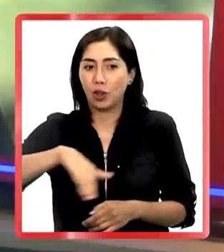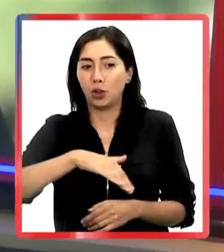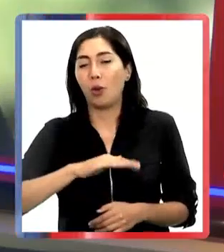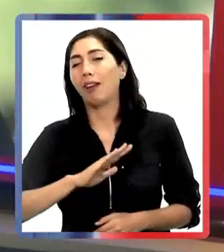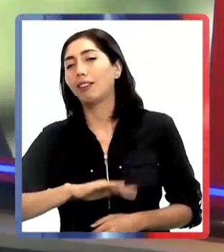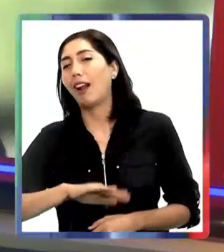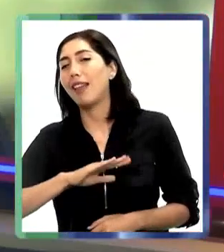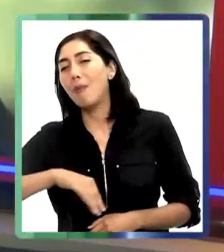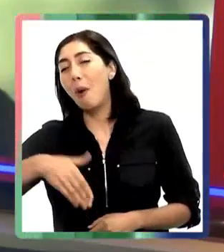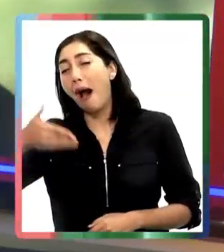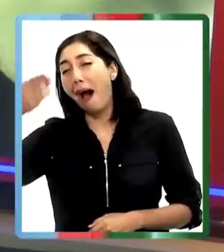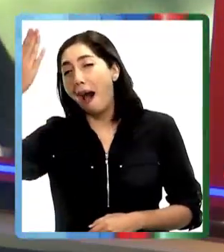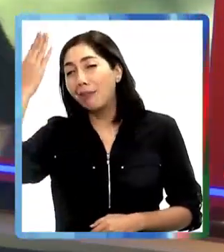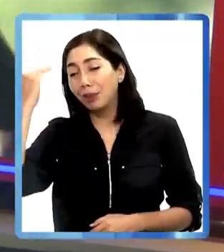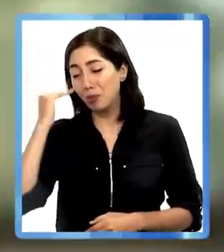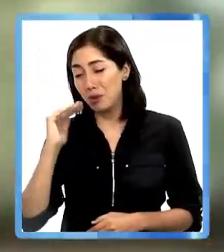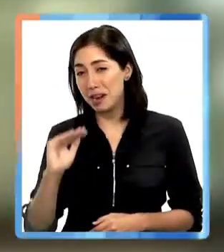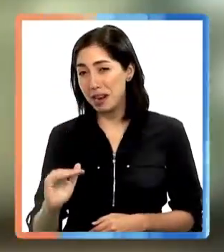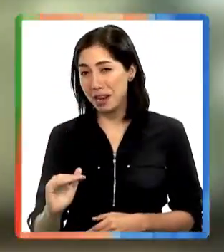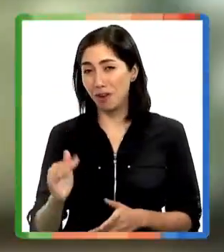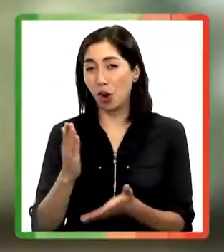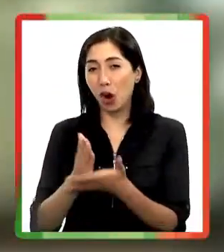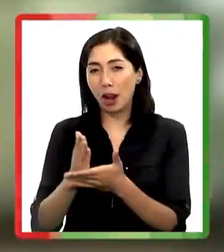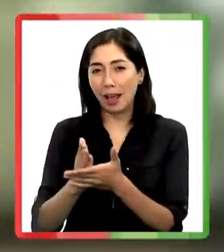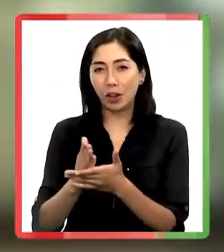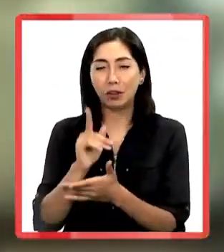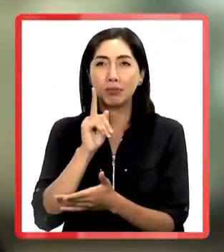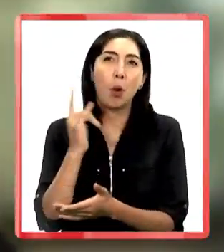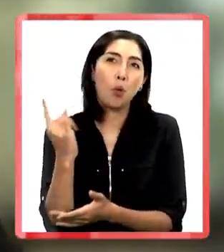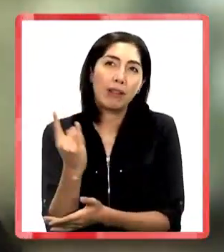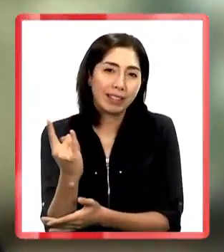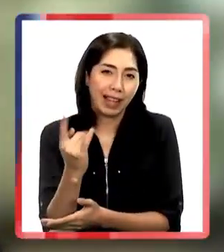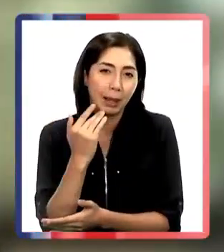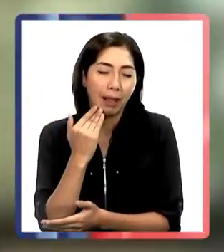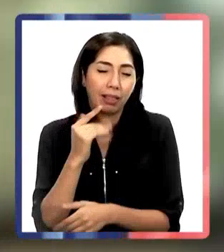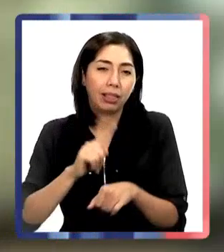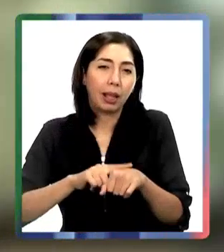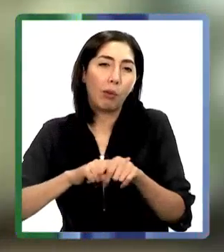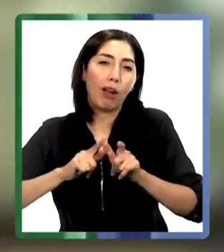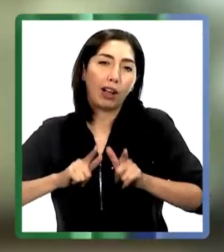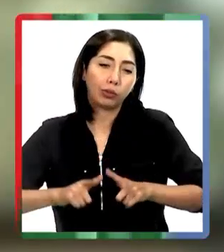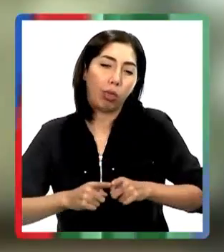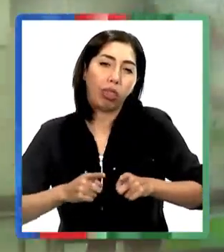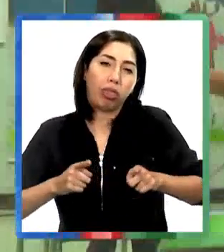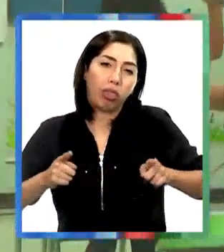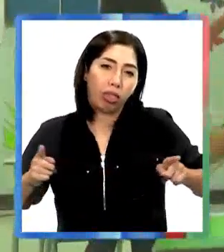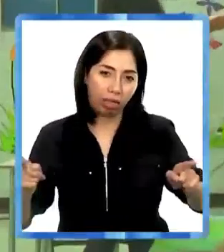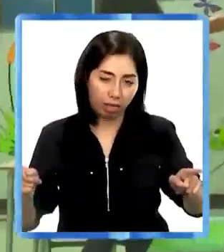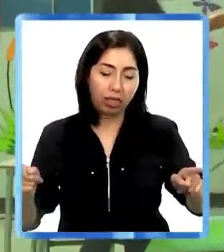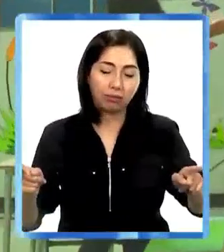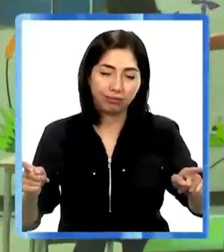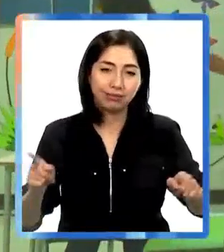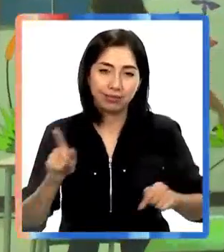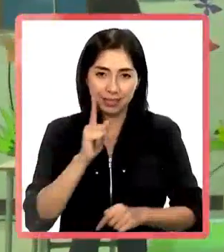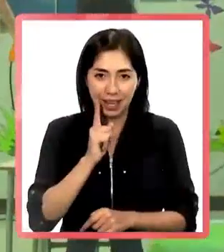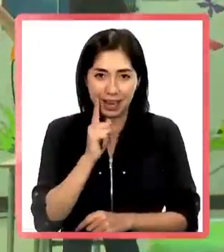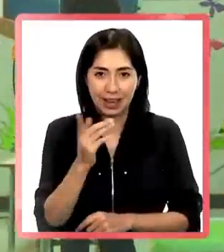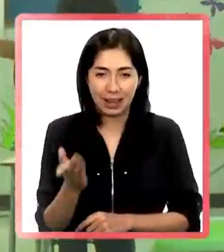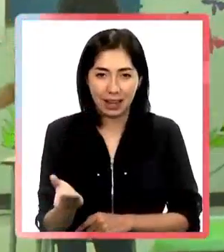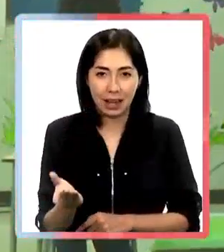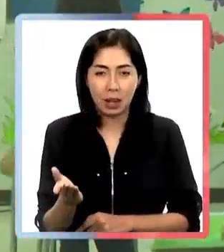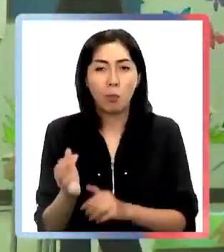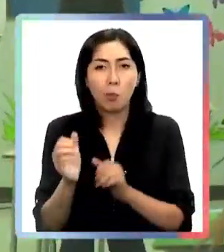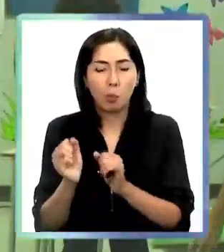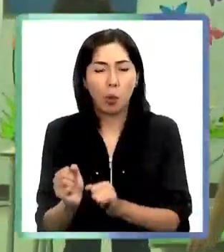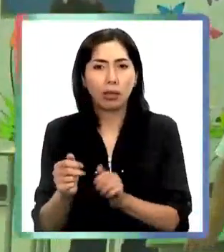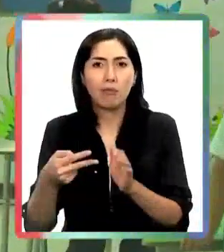menos. Son afortunados, sí. ¿Cierto? Cuando estábamos en el colegio o en la universidad. Por supuesto que el periodo de vacaciones más